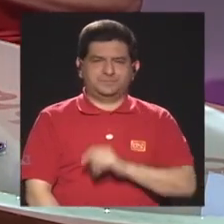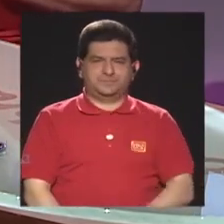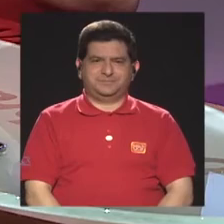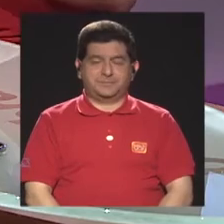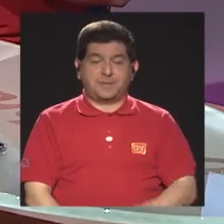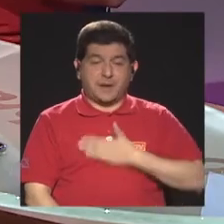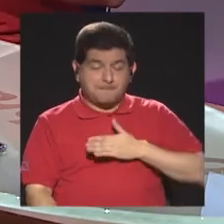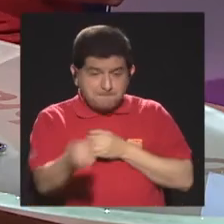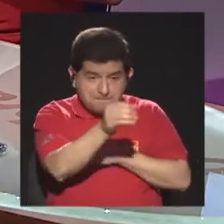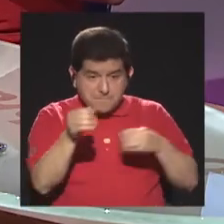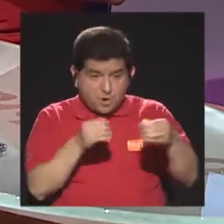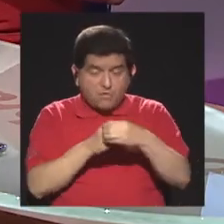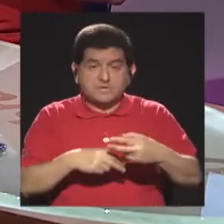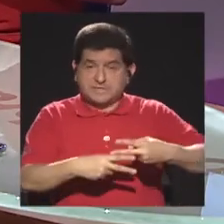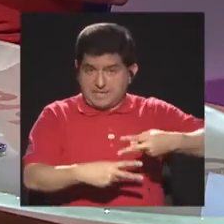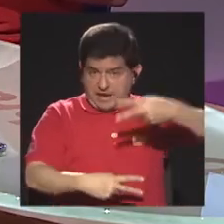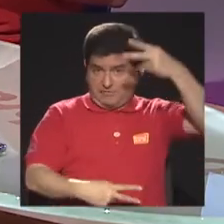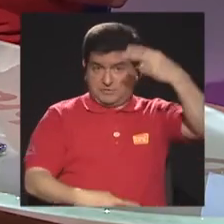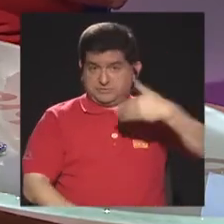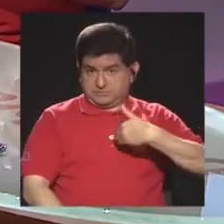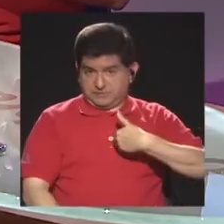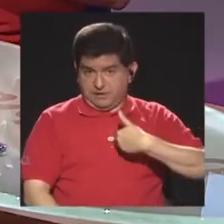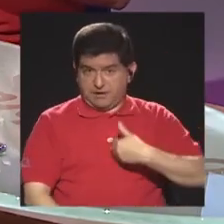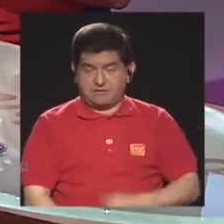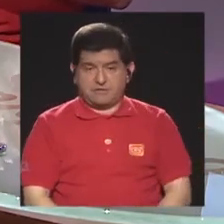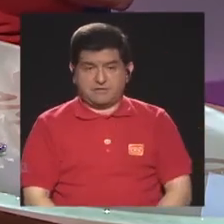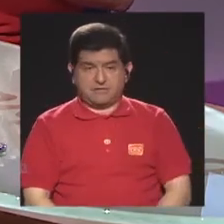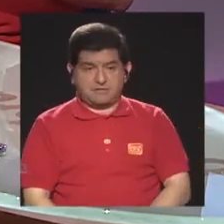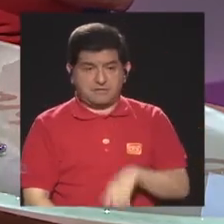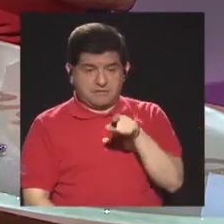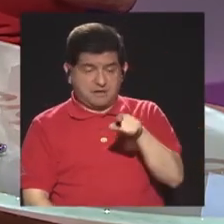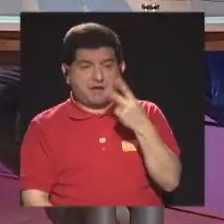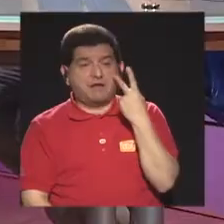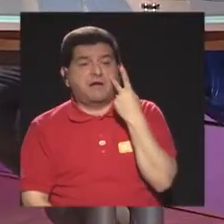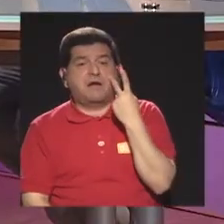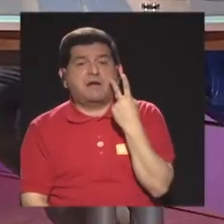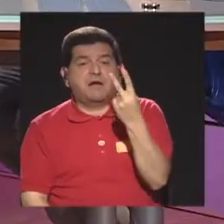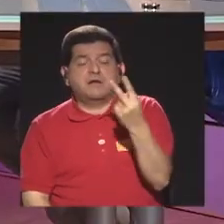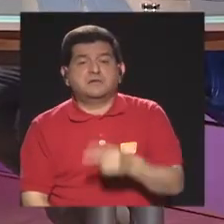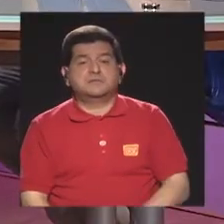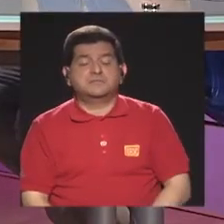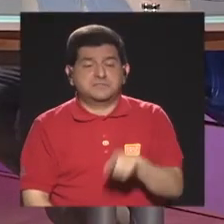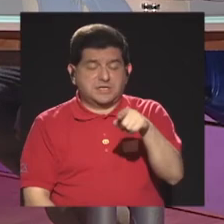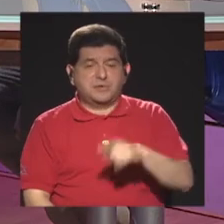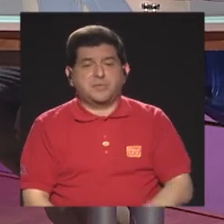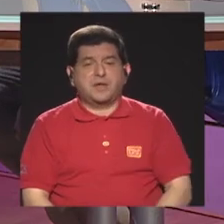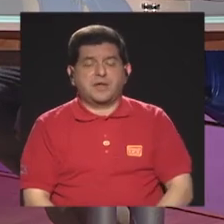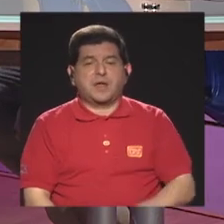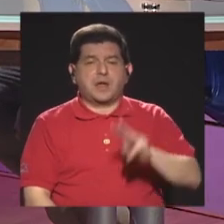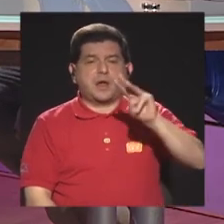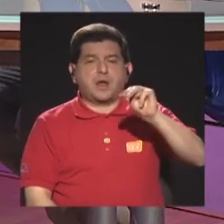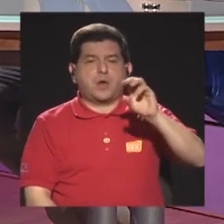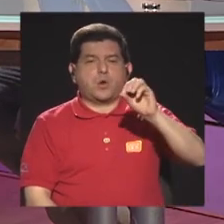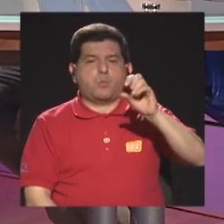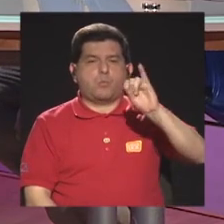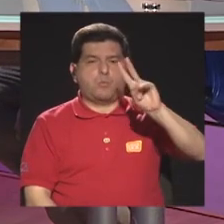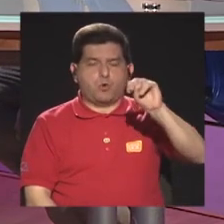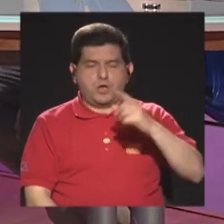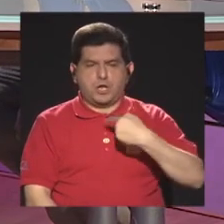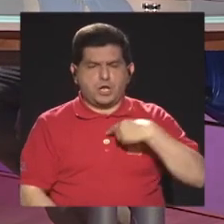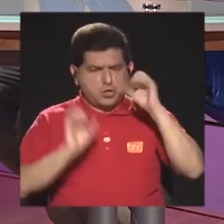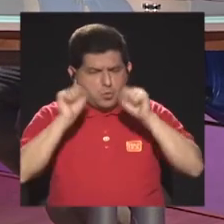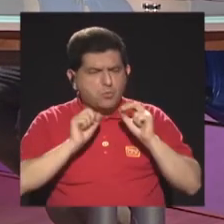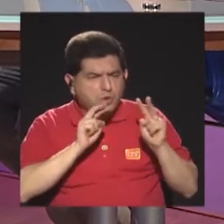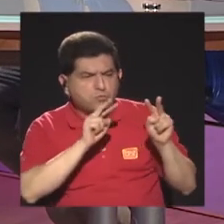mi oficina tiene una ventana, ¿verdad?, que da hacia la terminal de Moín, y entonces ahí yo puedo